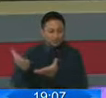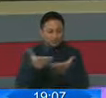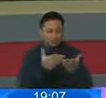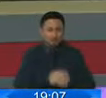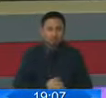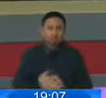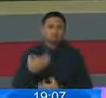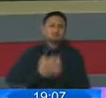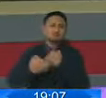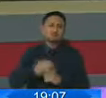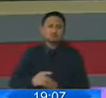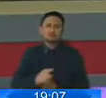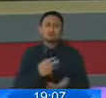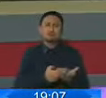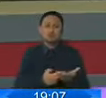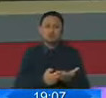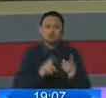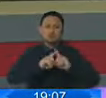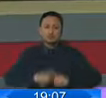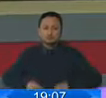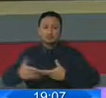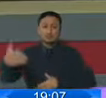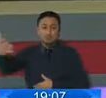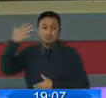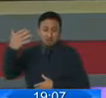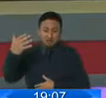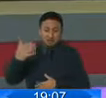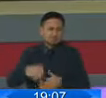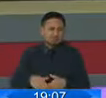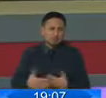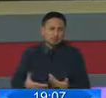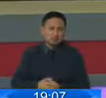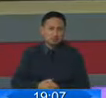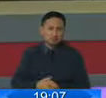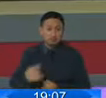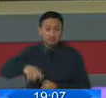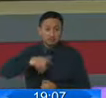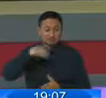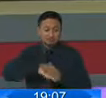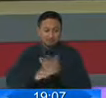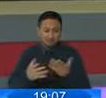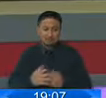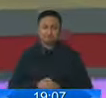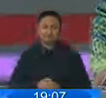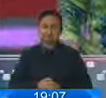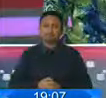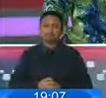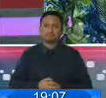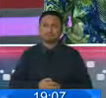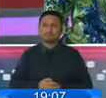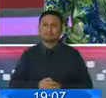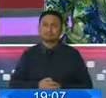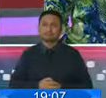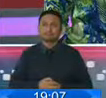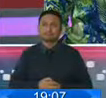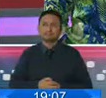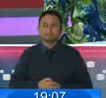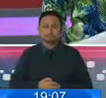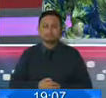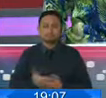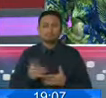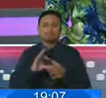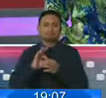cómo ha sido la reunión con los diferentes burgomaestres que se encontraban en esa ciudad. Adelante, muy buenas noches. Compañero, buenas